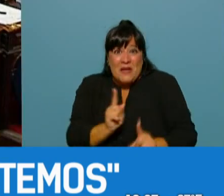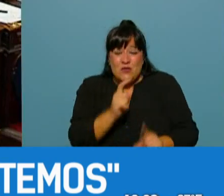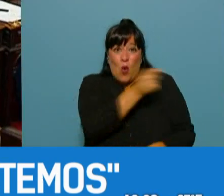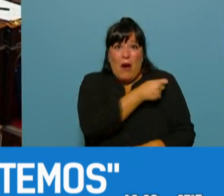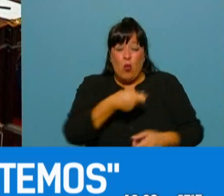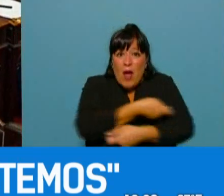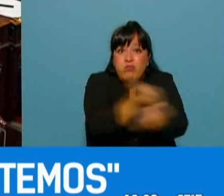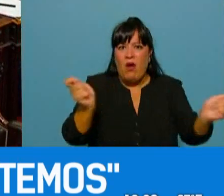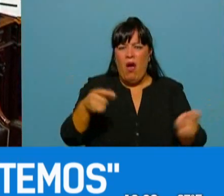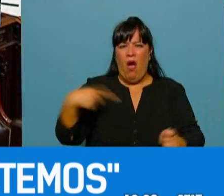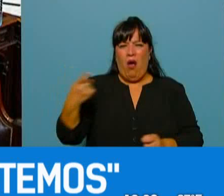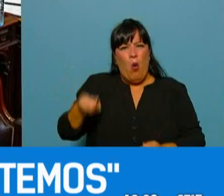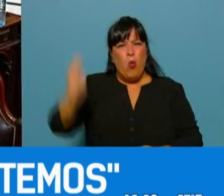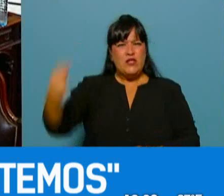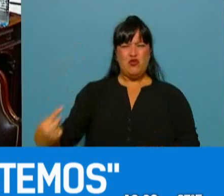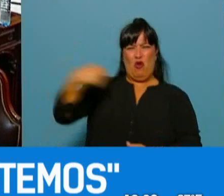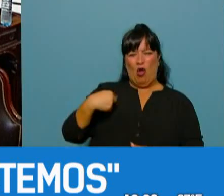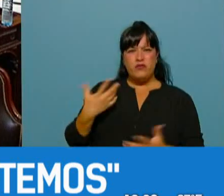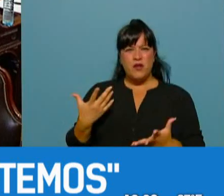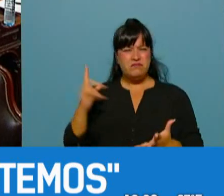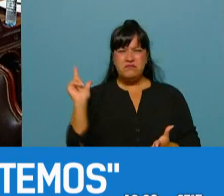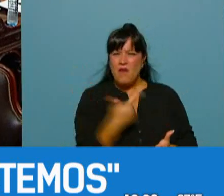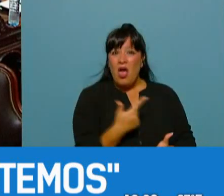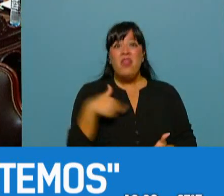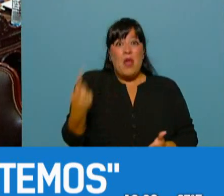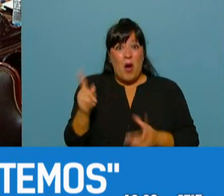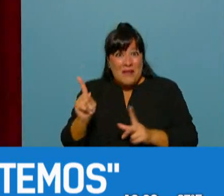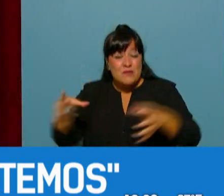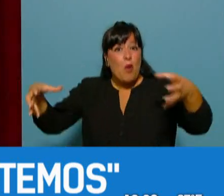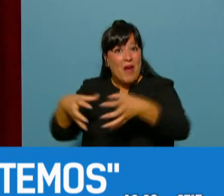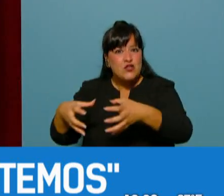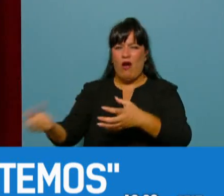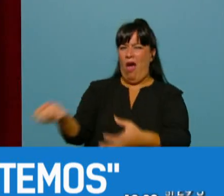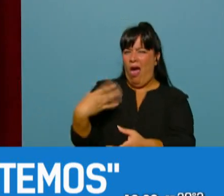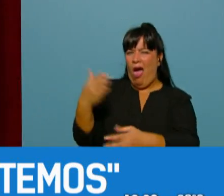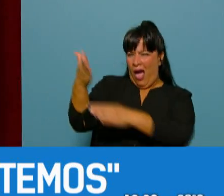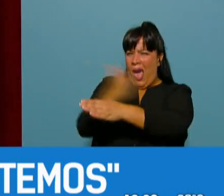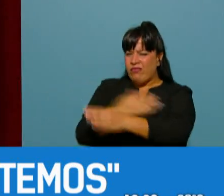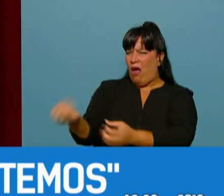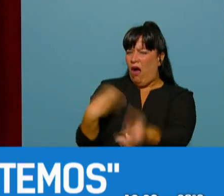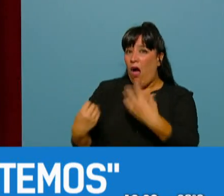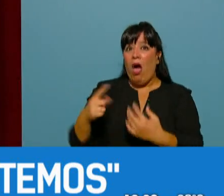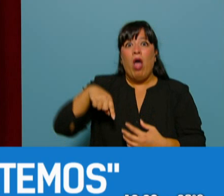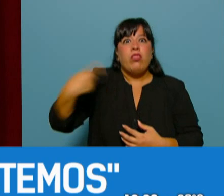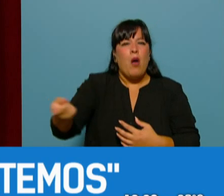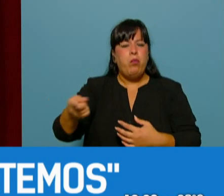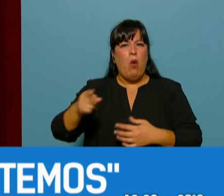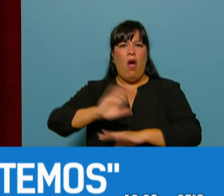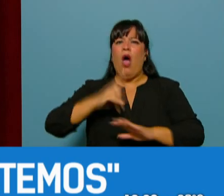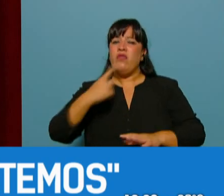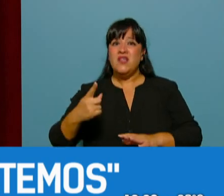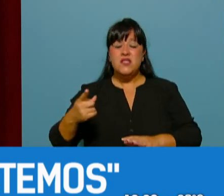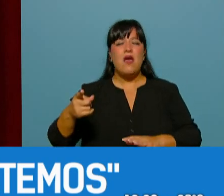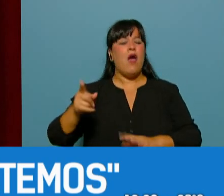vacuna. Todos ellos, poco tiempo después, y para el asombro colectivo, alzaron sus dedos